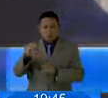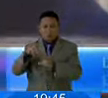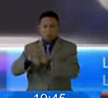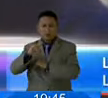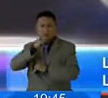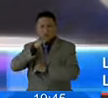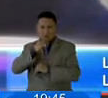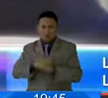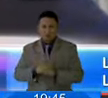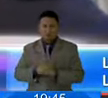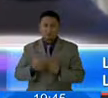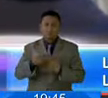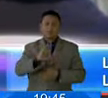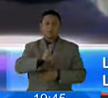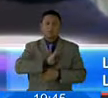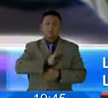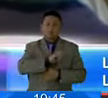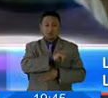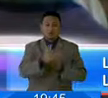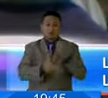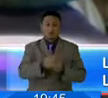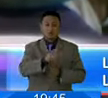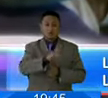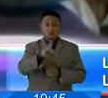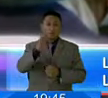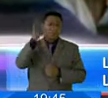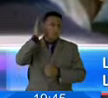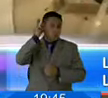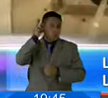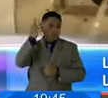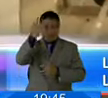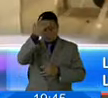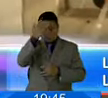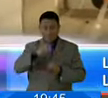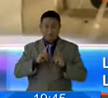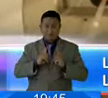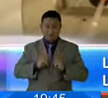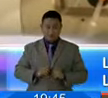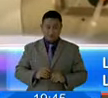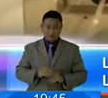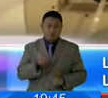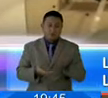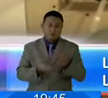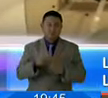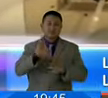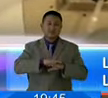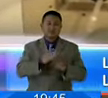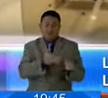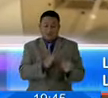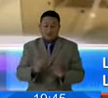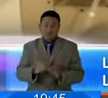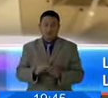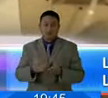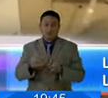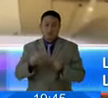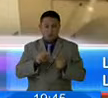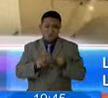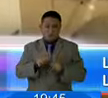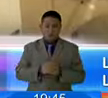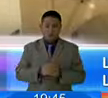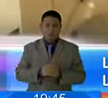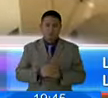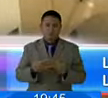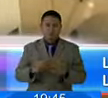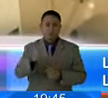comenzó a utilizarse en las mujeres con cáncer que podían ver disminuida su fertilidad por los tratamientos de quimioterapia o radioterapia, ahora el perfil de quienes